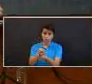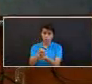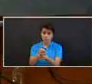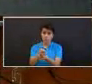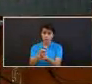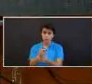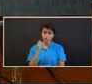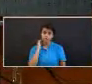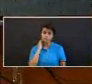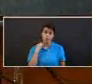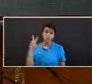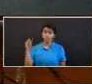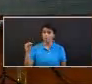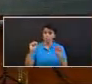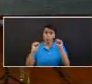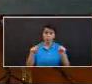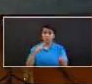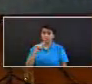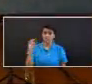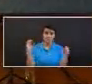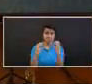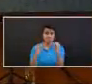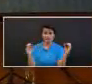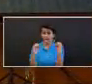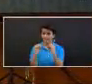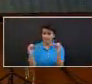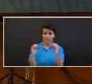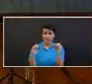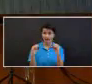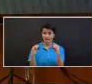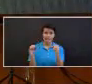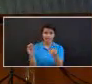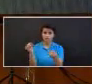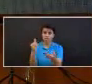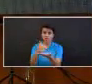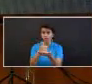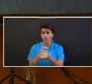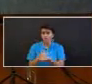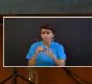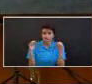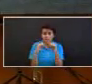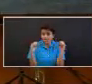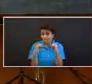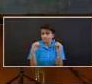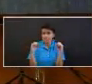no podemos decir nada que nos justifique. Nada nos justifica,